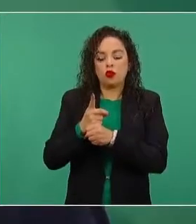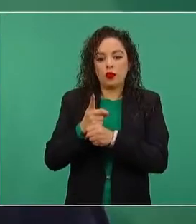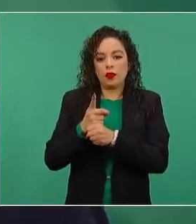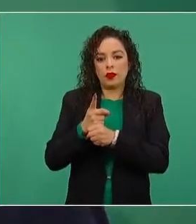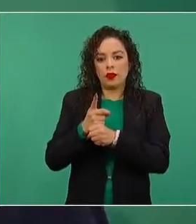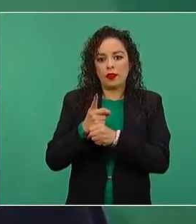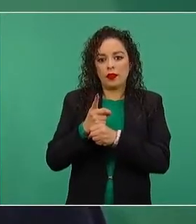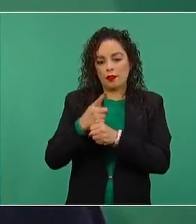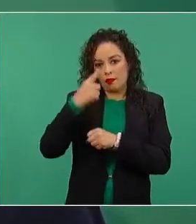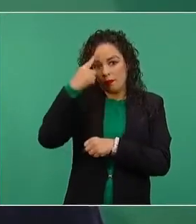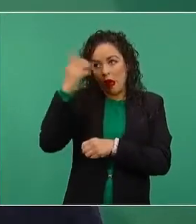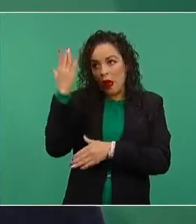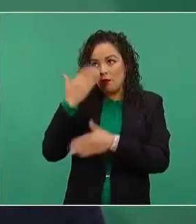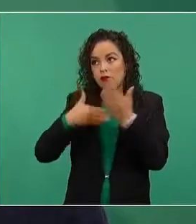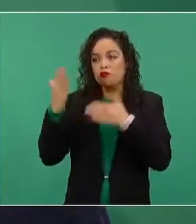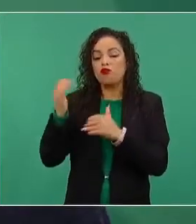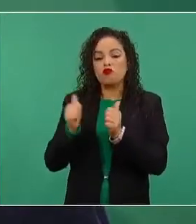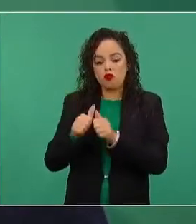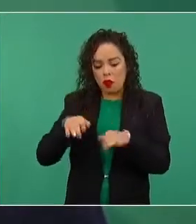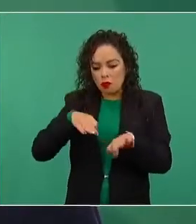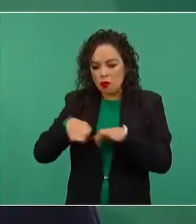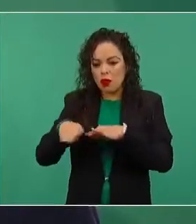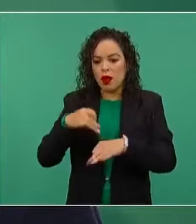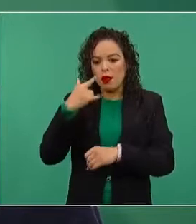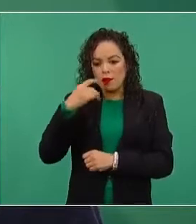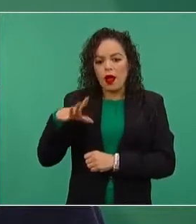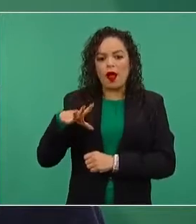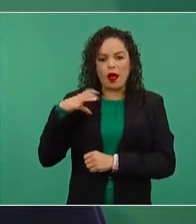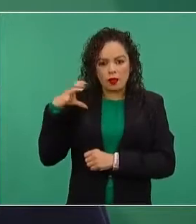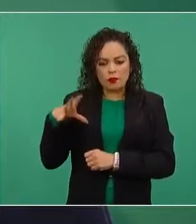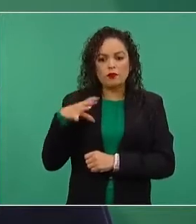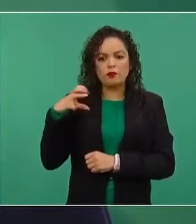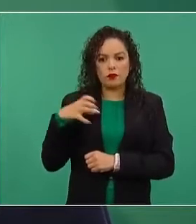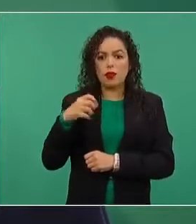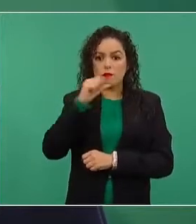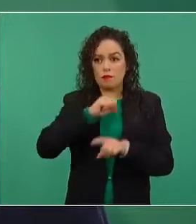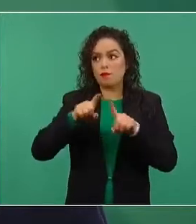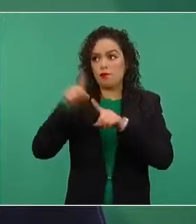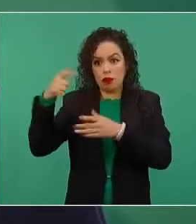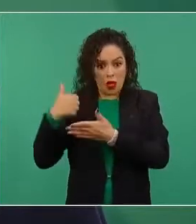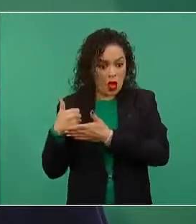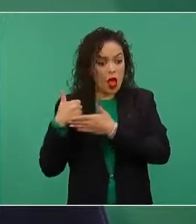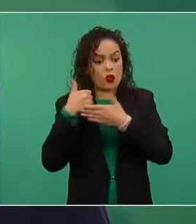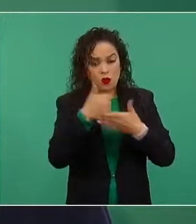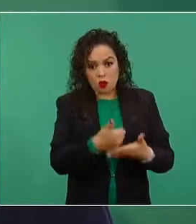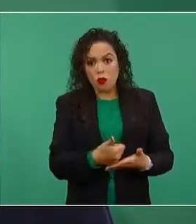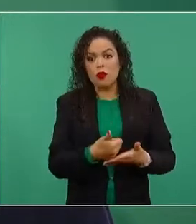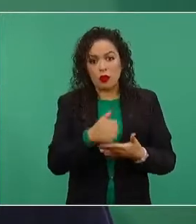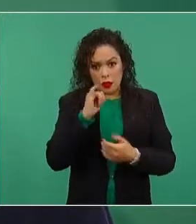de salir adelante, y al país que también ayudan, contribuyen con su trabajo.